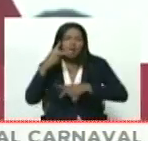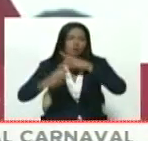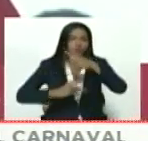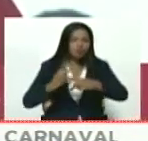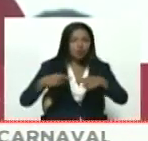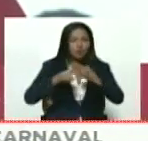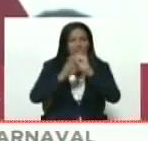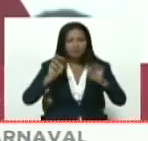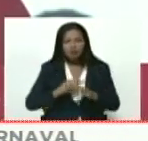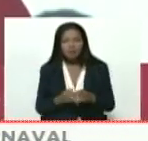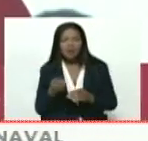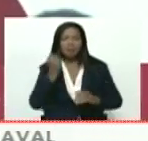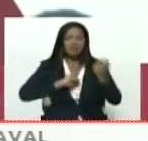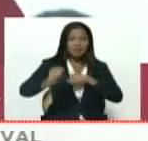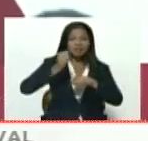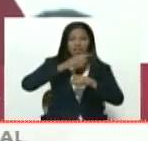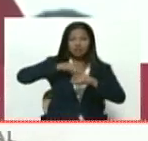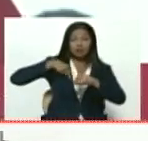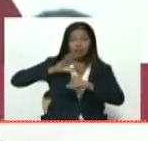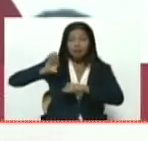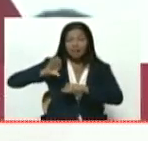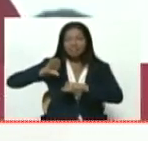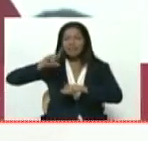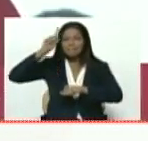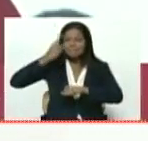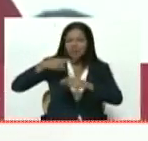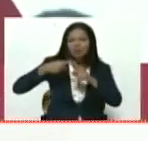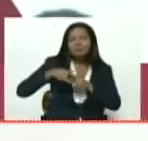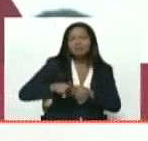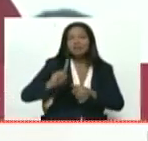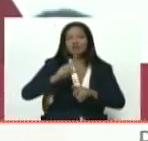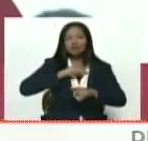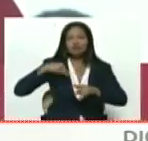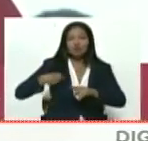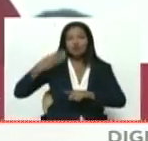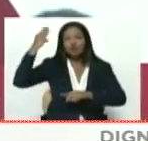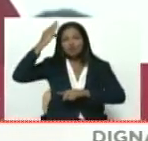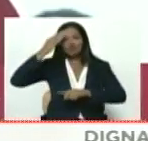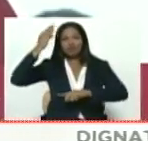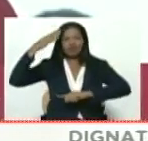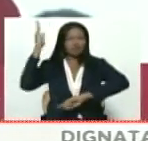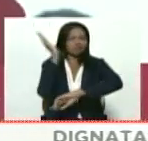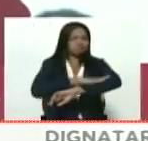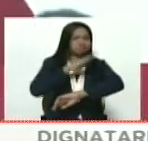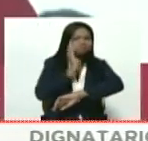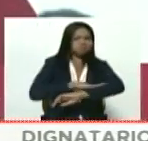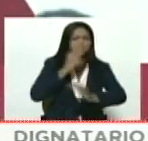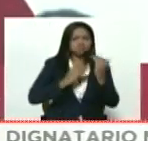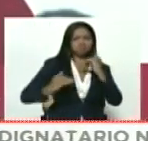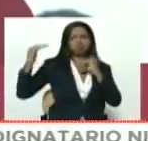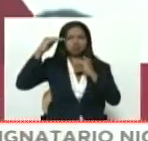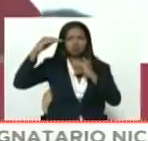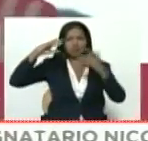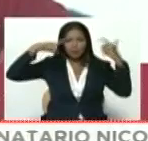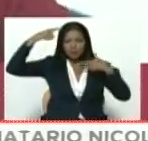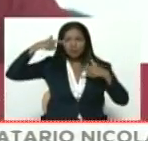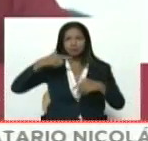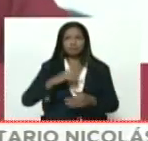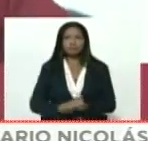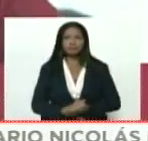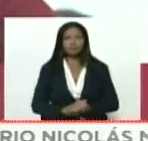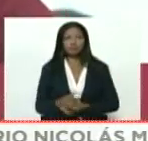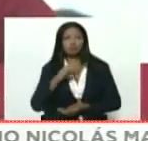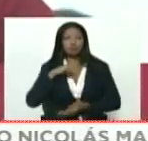producción, en la defensa de nuestra patria, pero sobre todo en la conciencia y en la moral chavista, en la moral revolucionaria. Nos